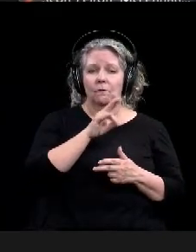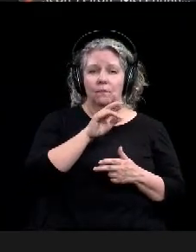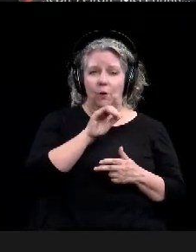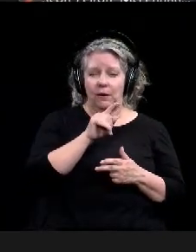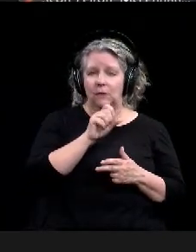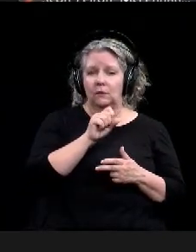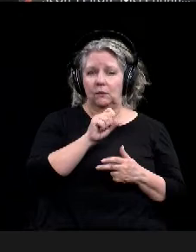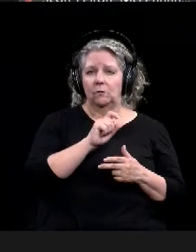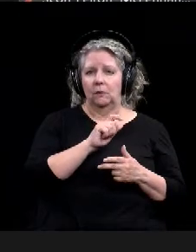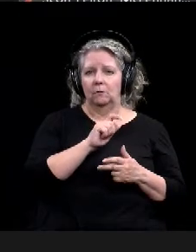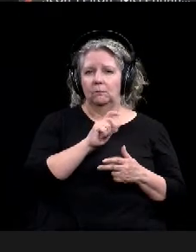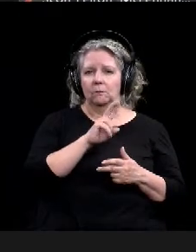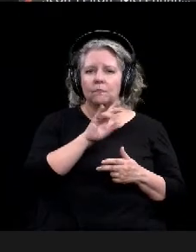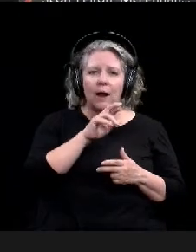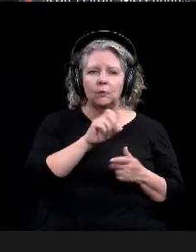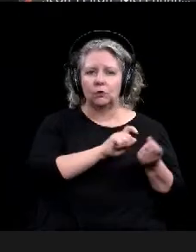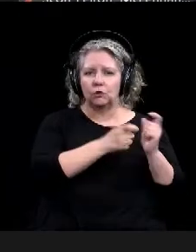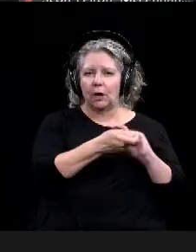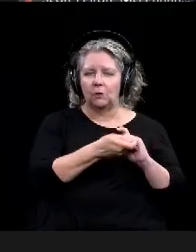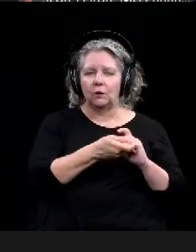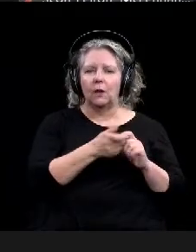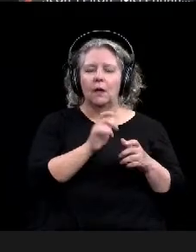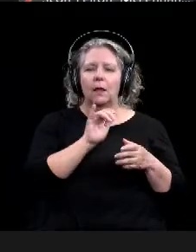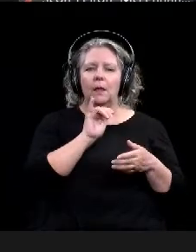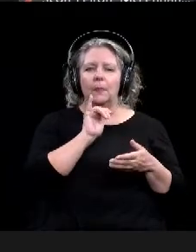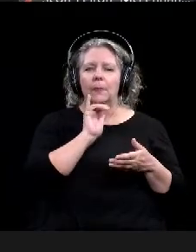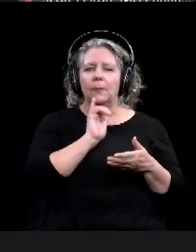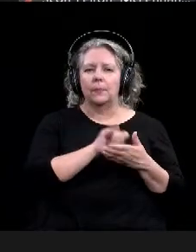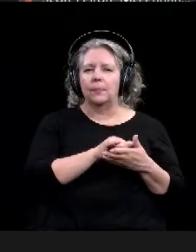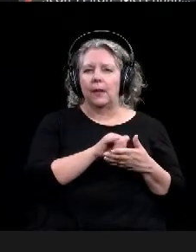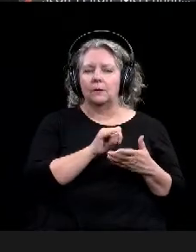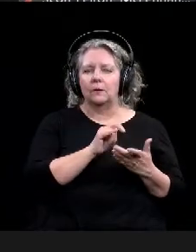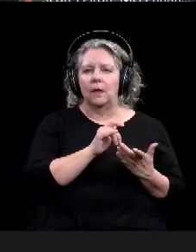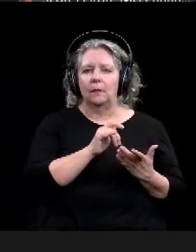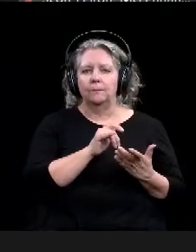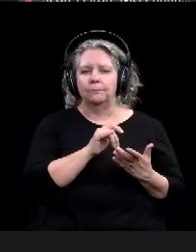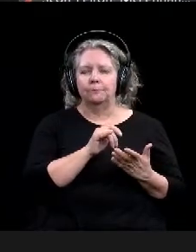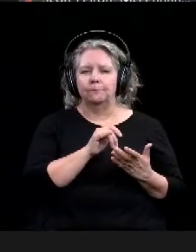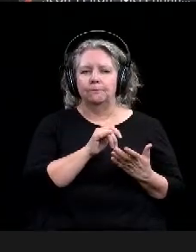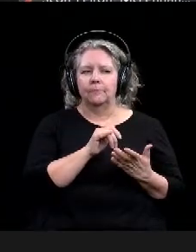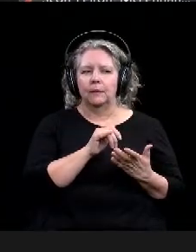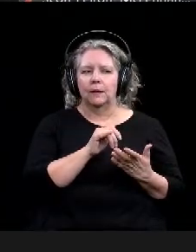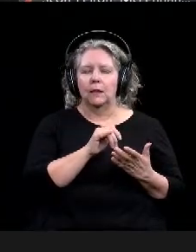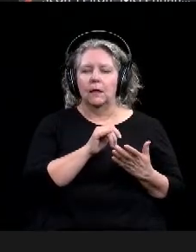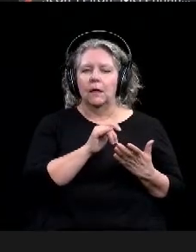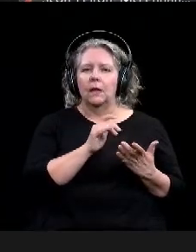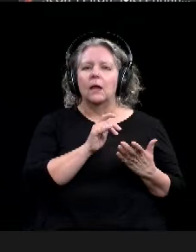eso puede presionar a transmitir s a